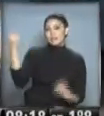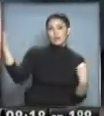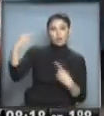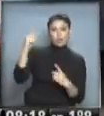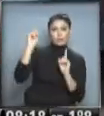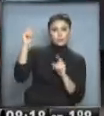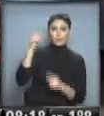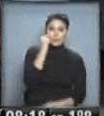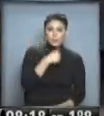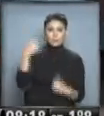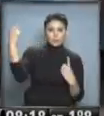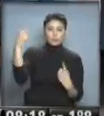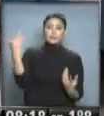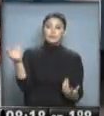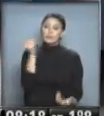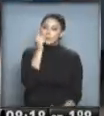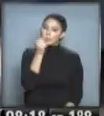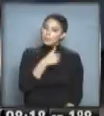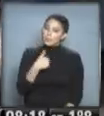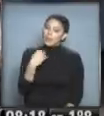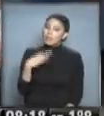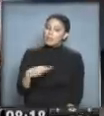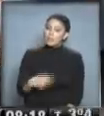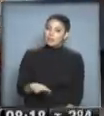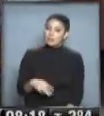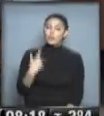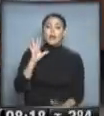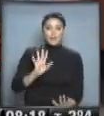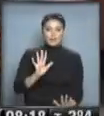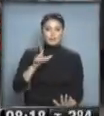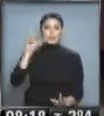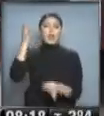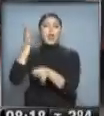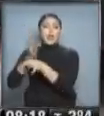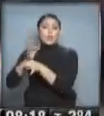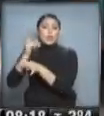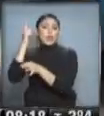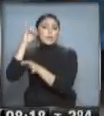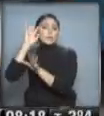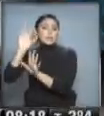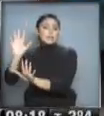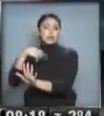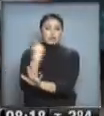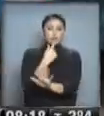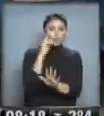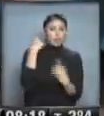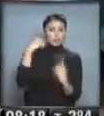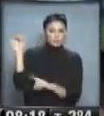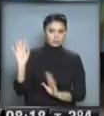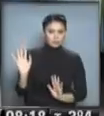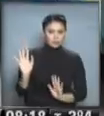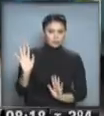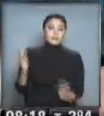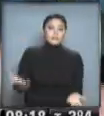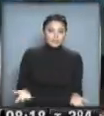en esos casos los padres tienen que decir bueno esto es lo que piensan en la escuela nosotros pensamos diferentes y en este